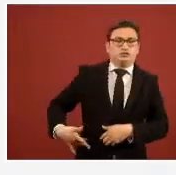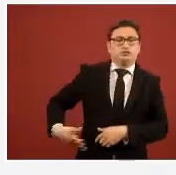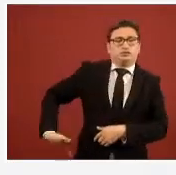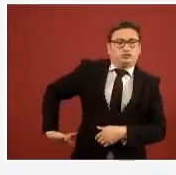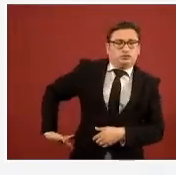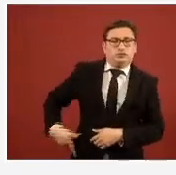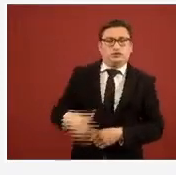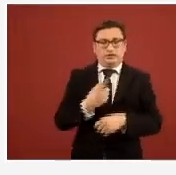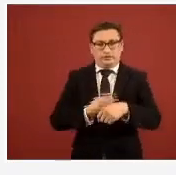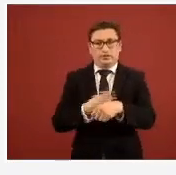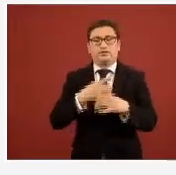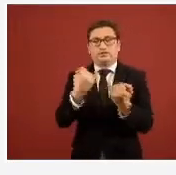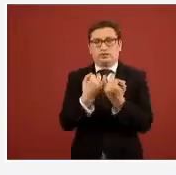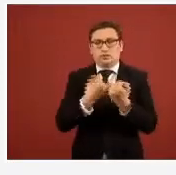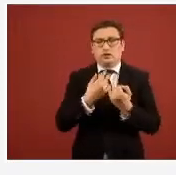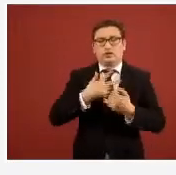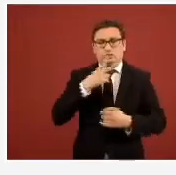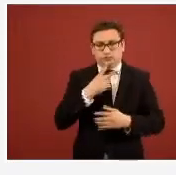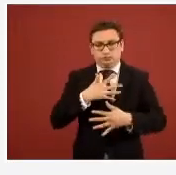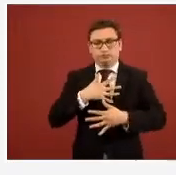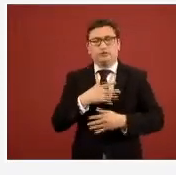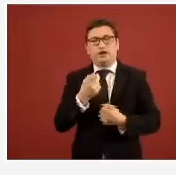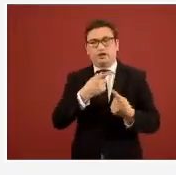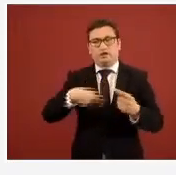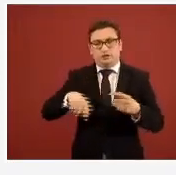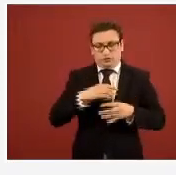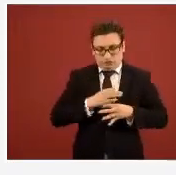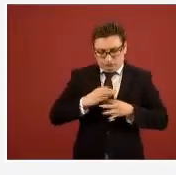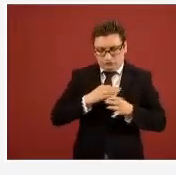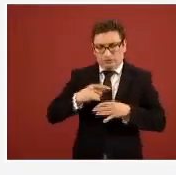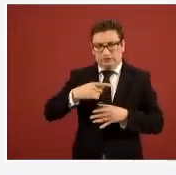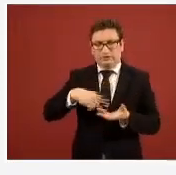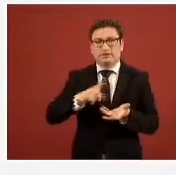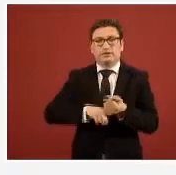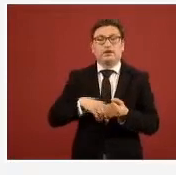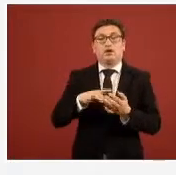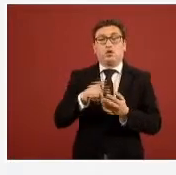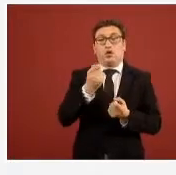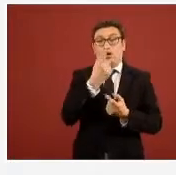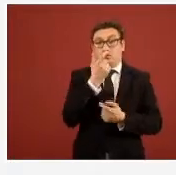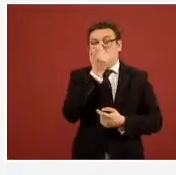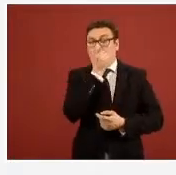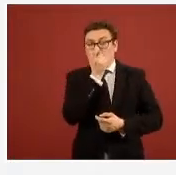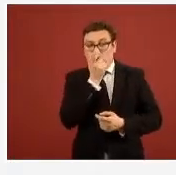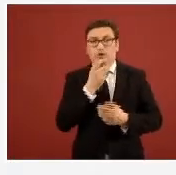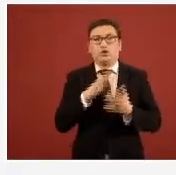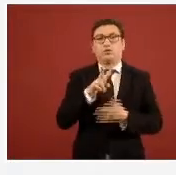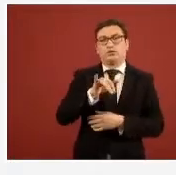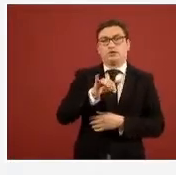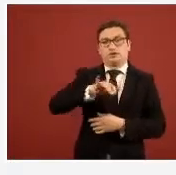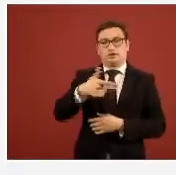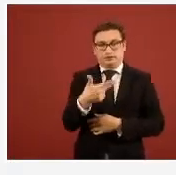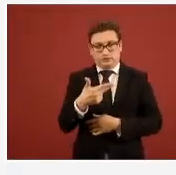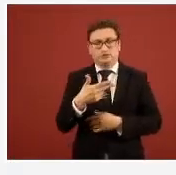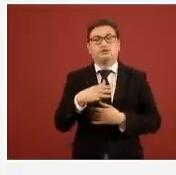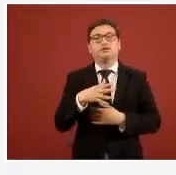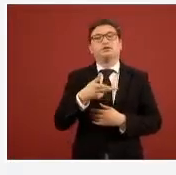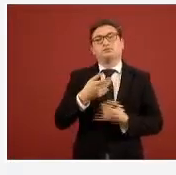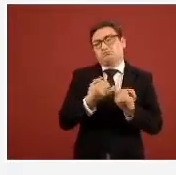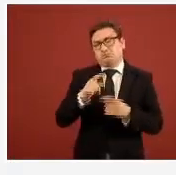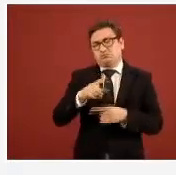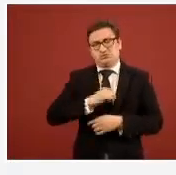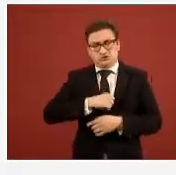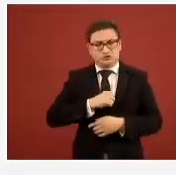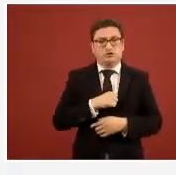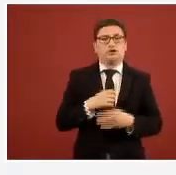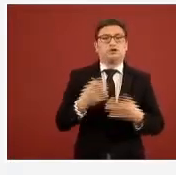enfermedad cardiovascular, la inmunosupresión en varias de sus expresiones, el asma, el VIH o SIDA, sin olvidar